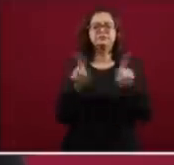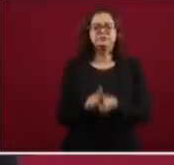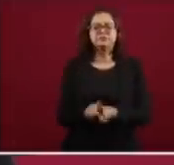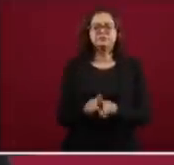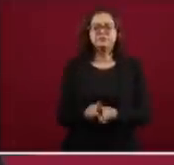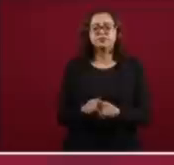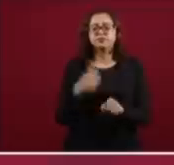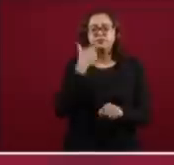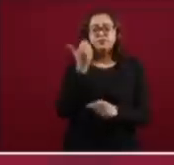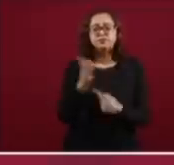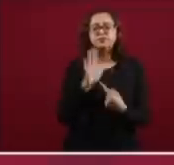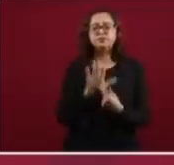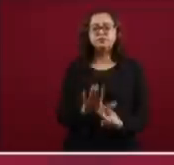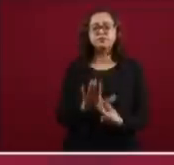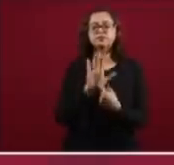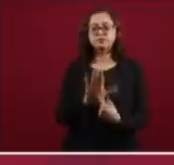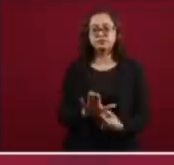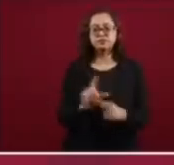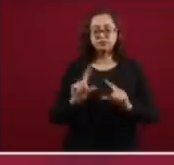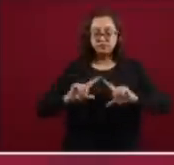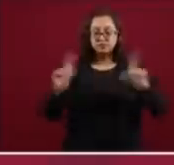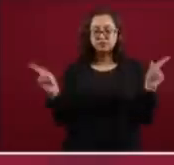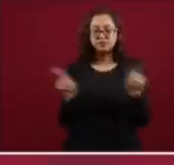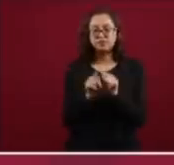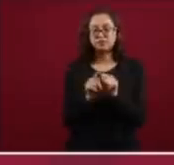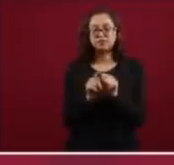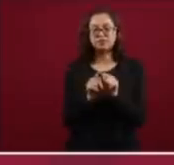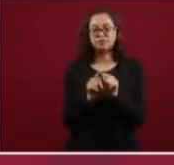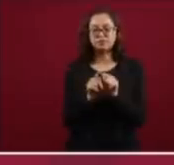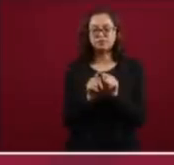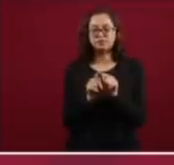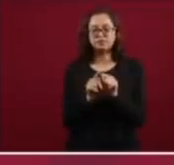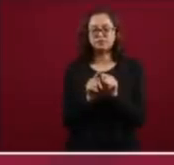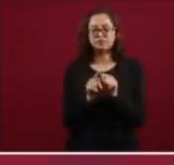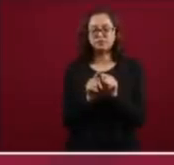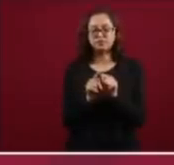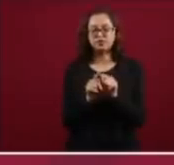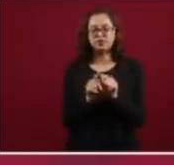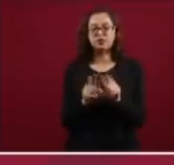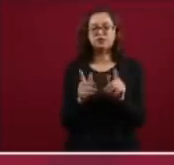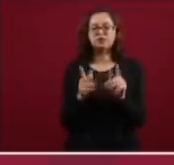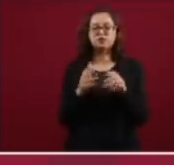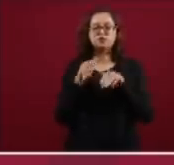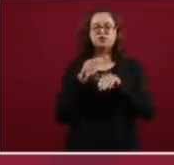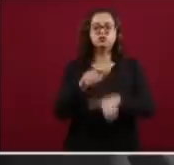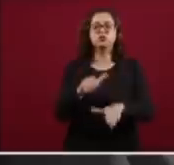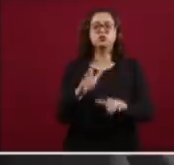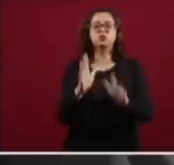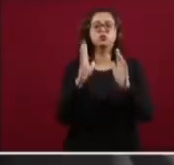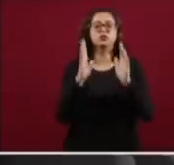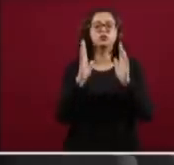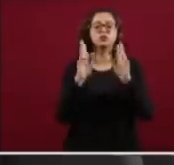mostrarles algo breve de cómo ya